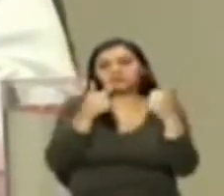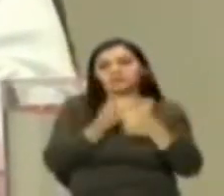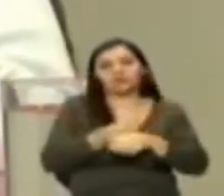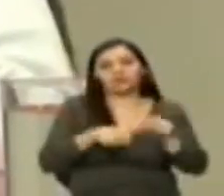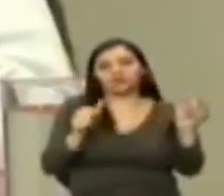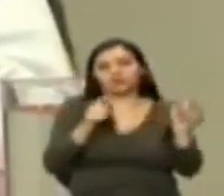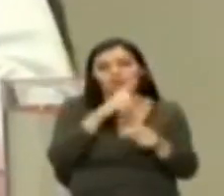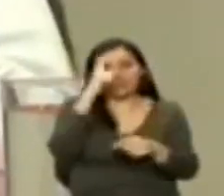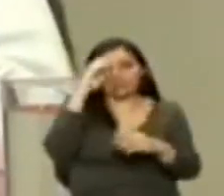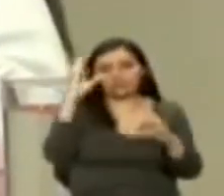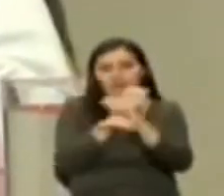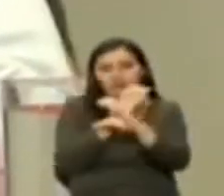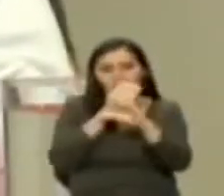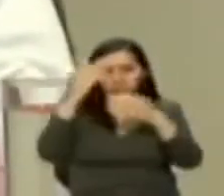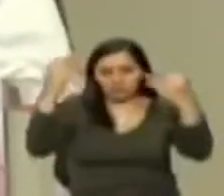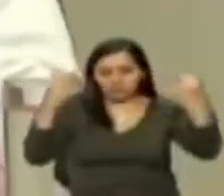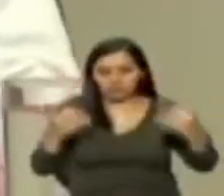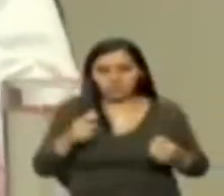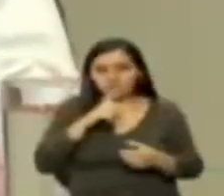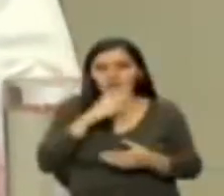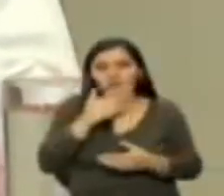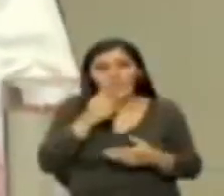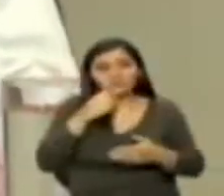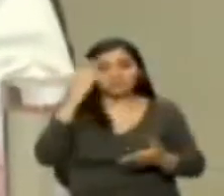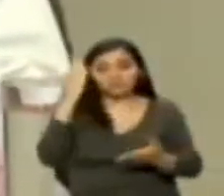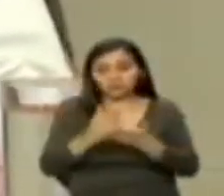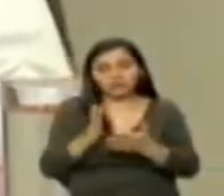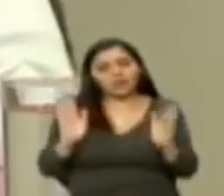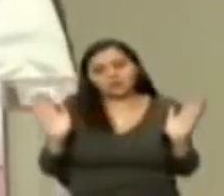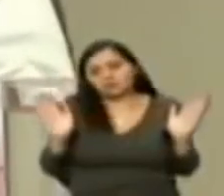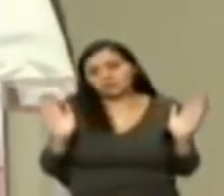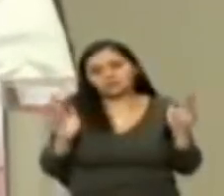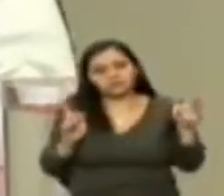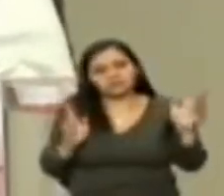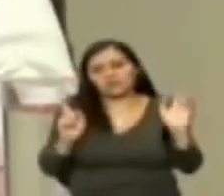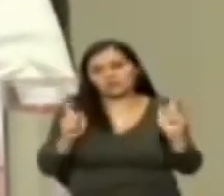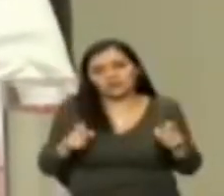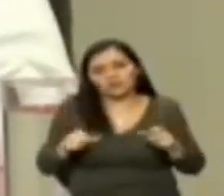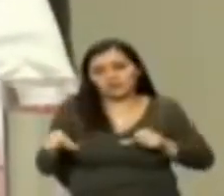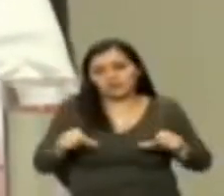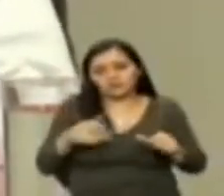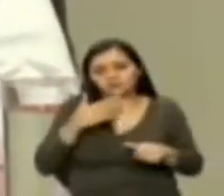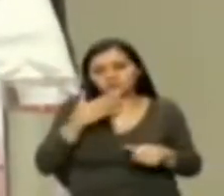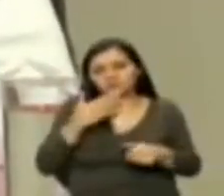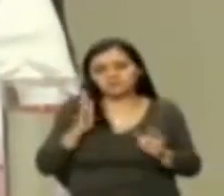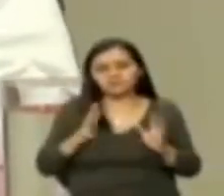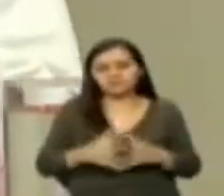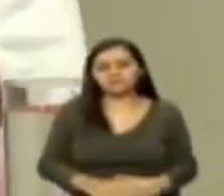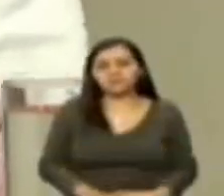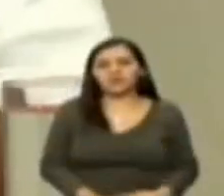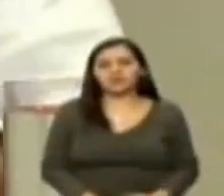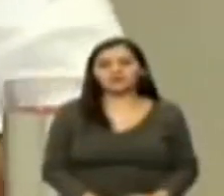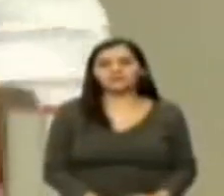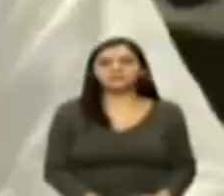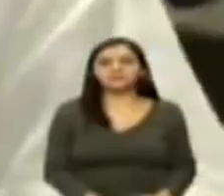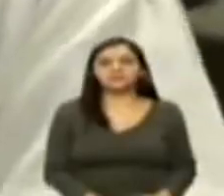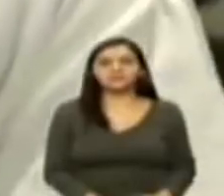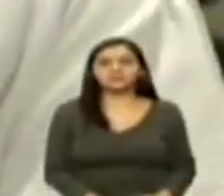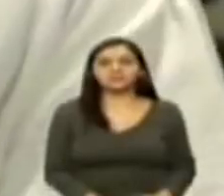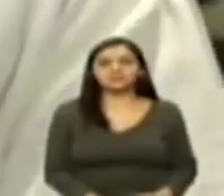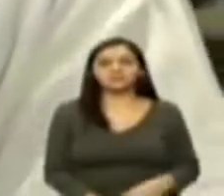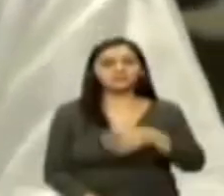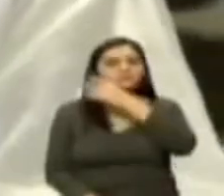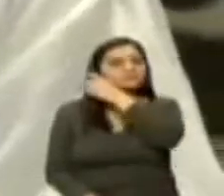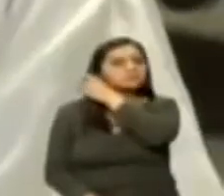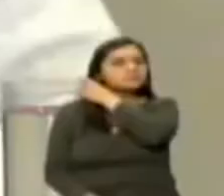autonomía, tiene que buscar rentabilidad y no había suficientes pasajeros en la ruta Quito-Macas. ¿Okay? Lorena, no sé